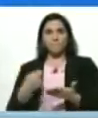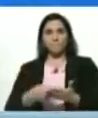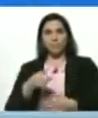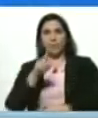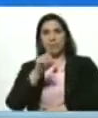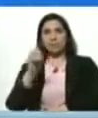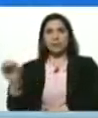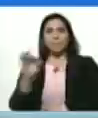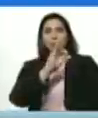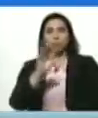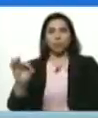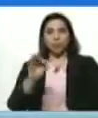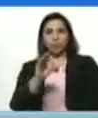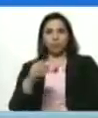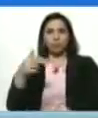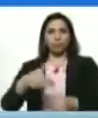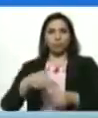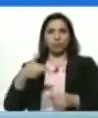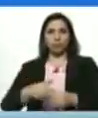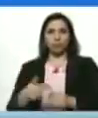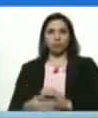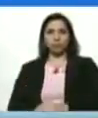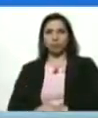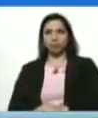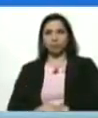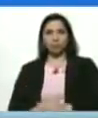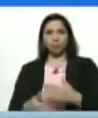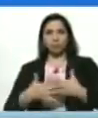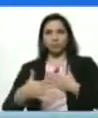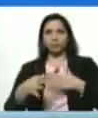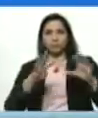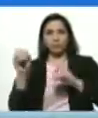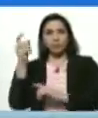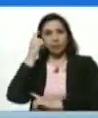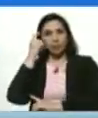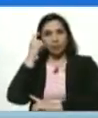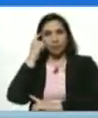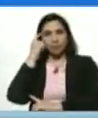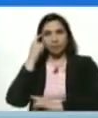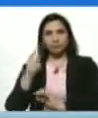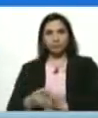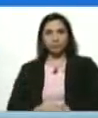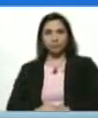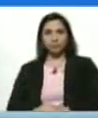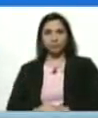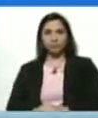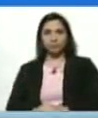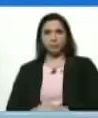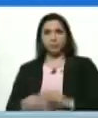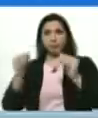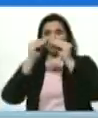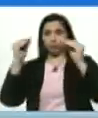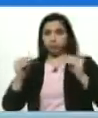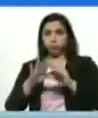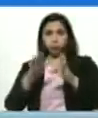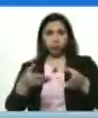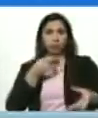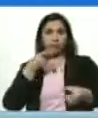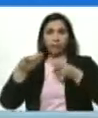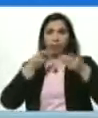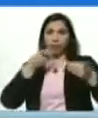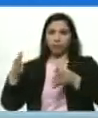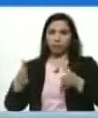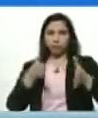100% del combustible por estos próximos 90 días y se establecerá una mesa de diálogo que